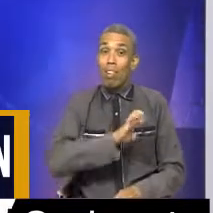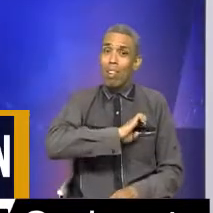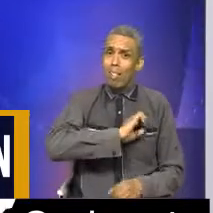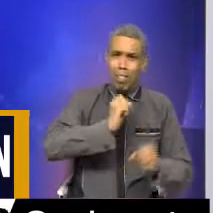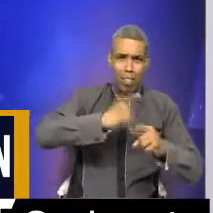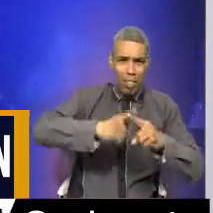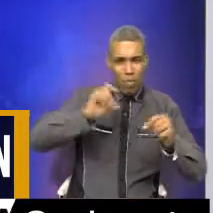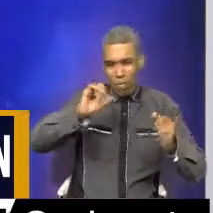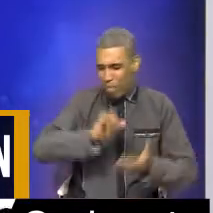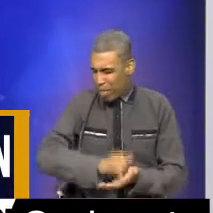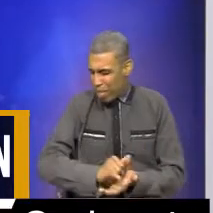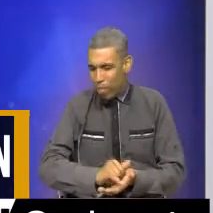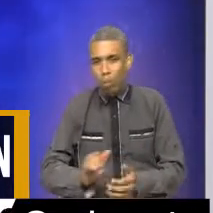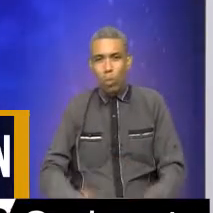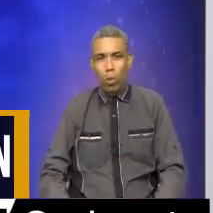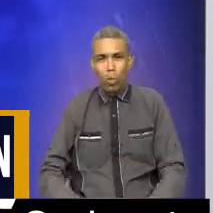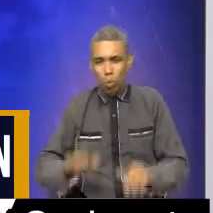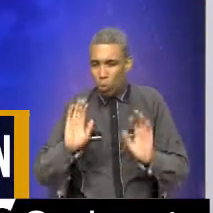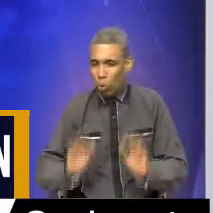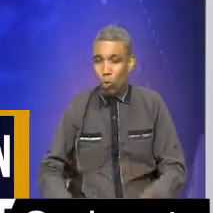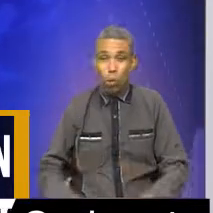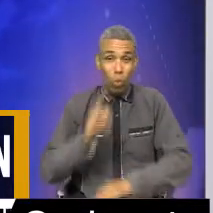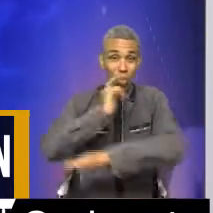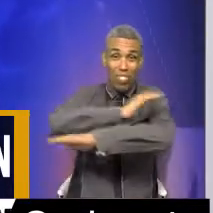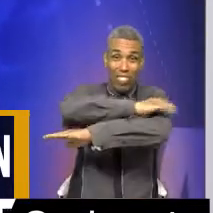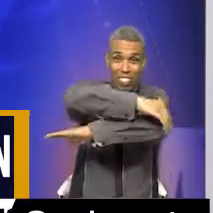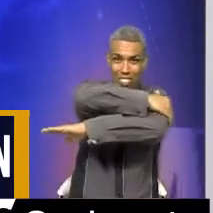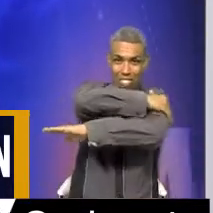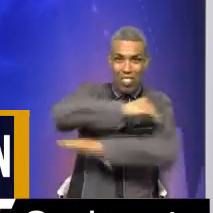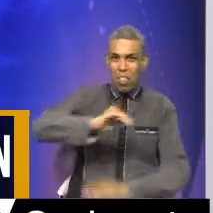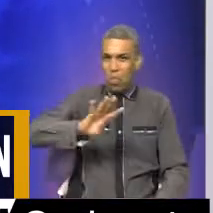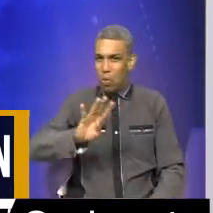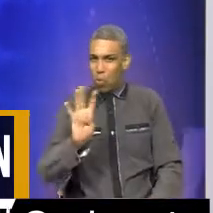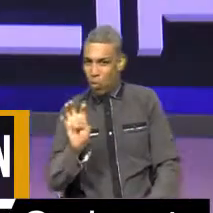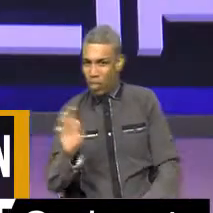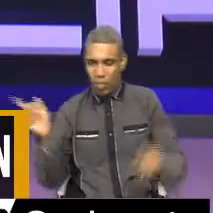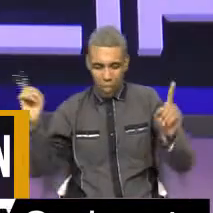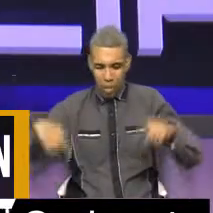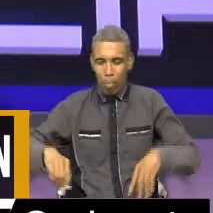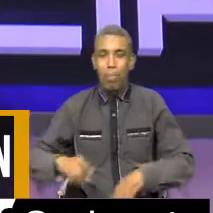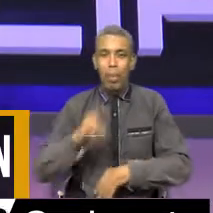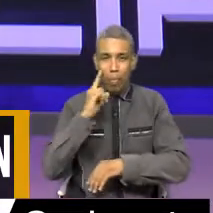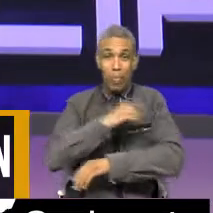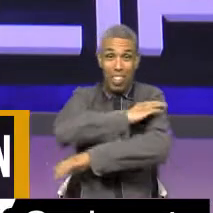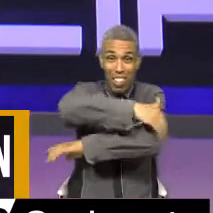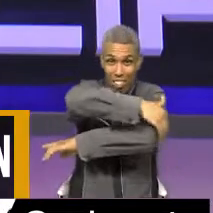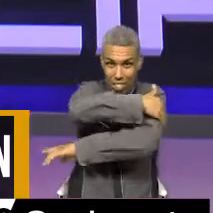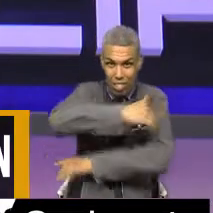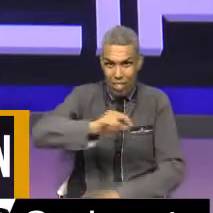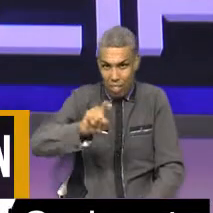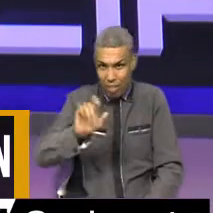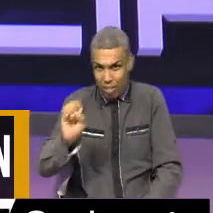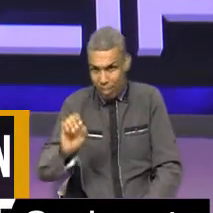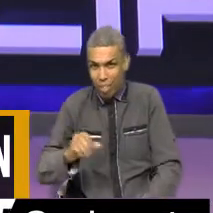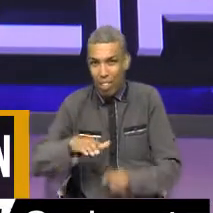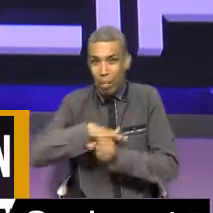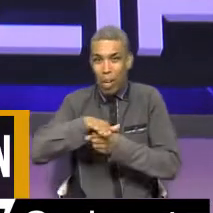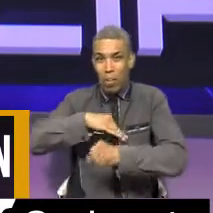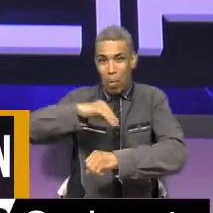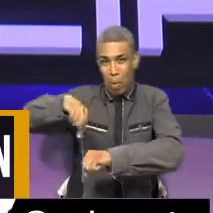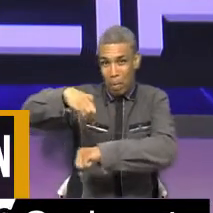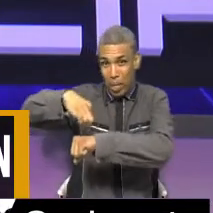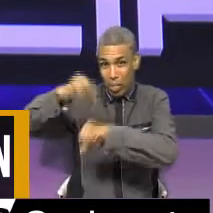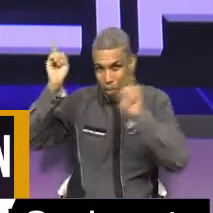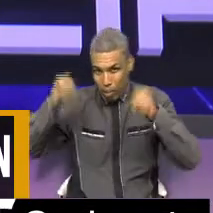sector comercial, la Zona Rosa, todos los negocios que están alrededor de la 60. Precisamente el pasado trasnochón alcanzó unas